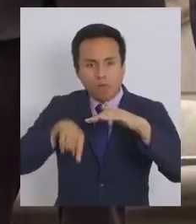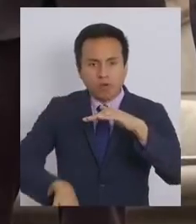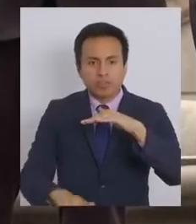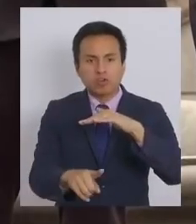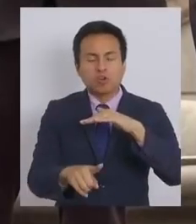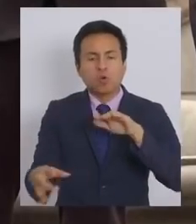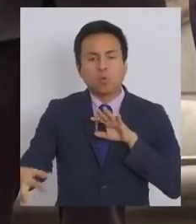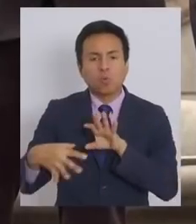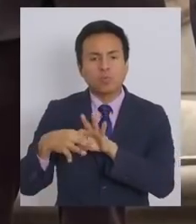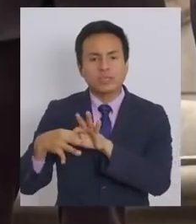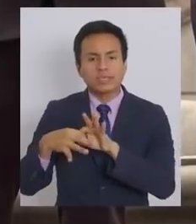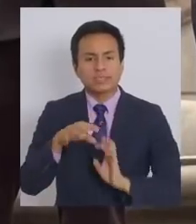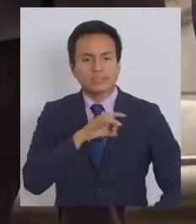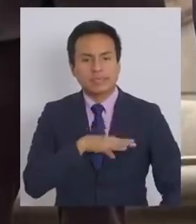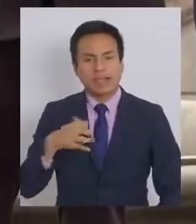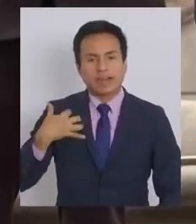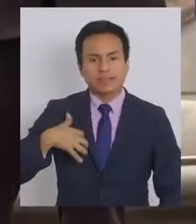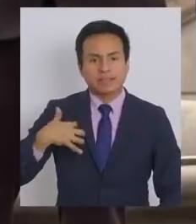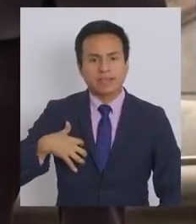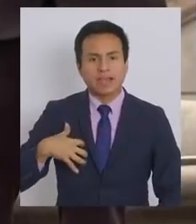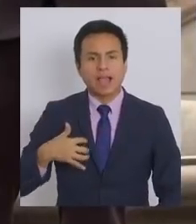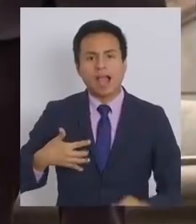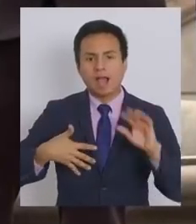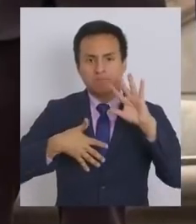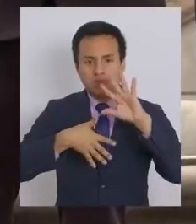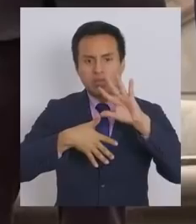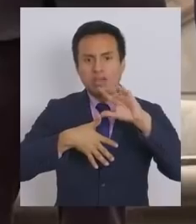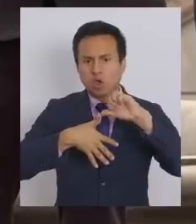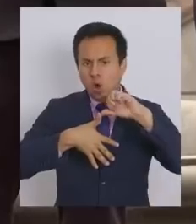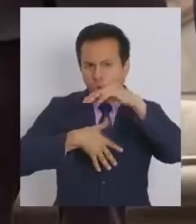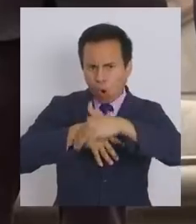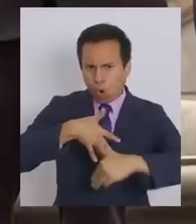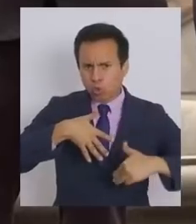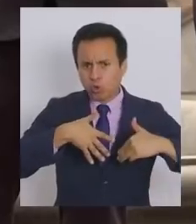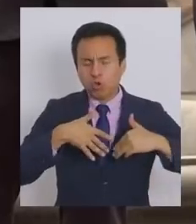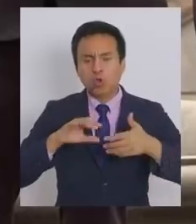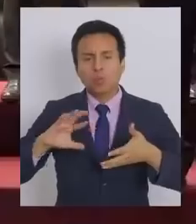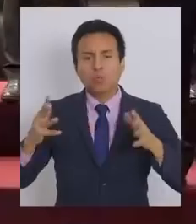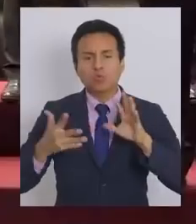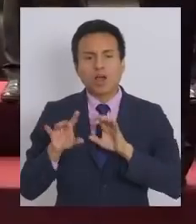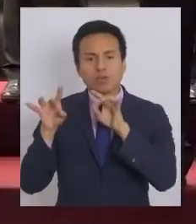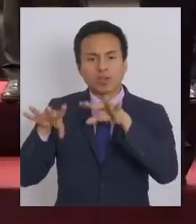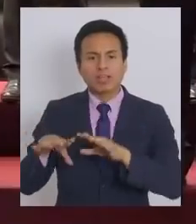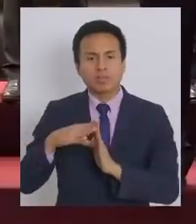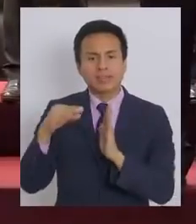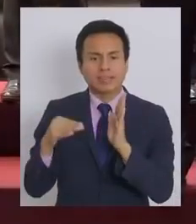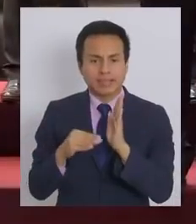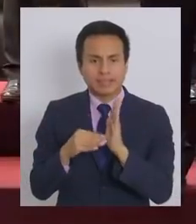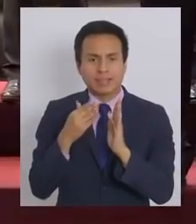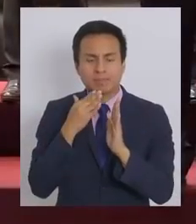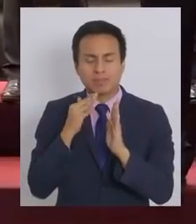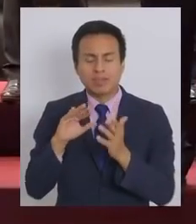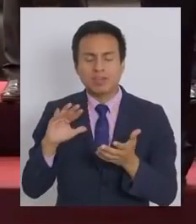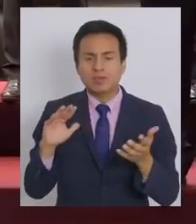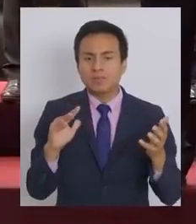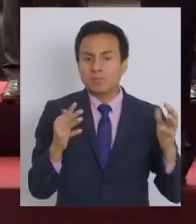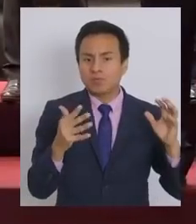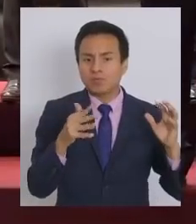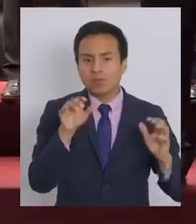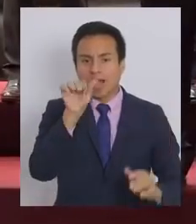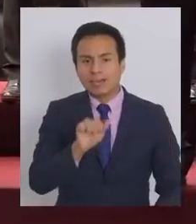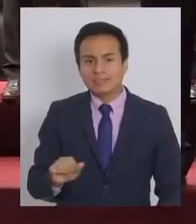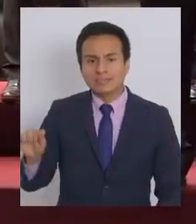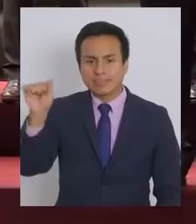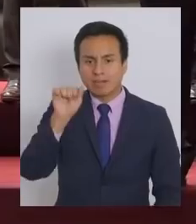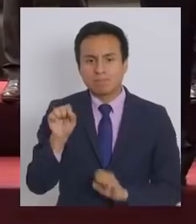unir a Chile, Argentina y América del Sur con el mundo de Australia, Nueva Zelanda y el gran mundo del